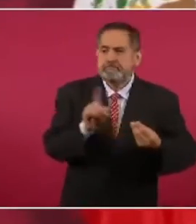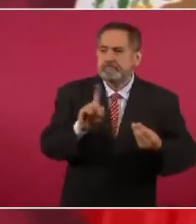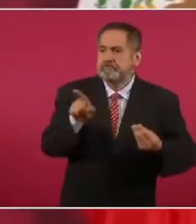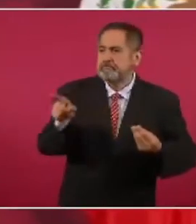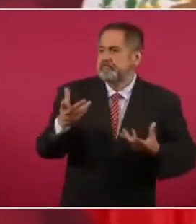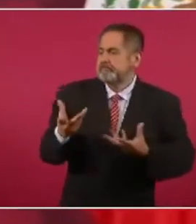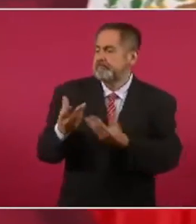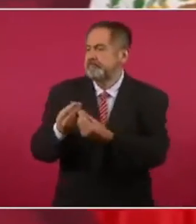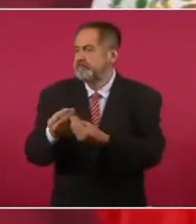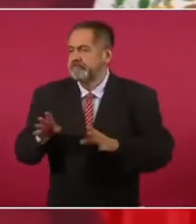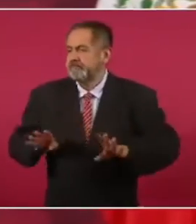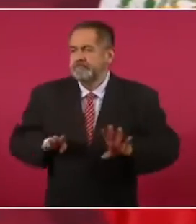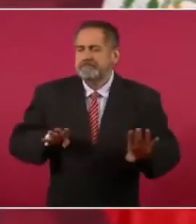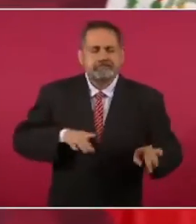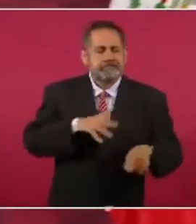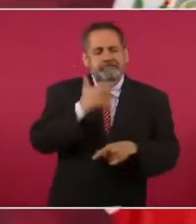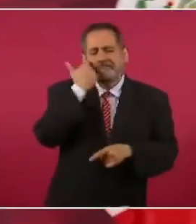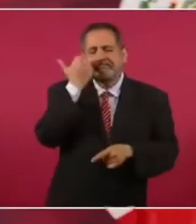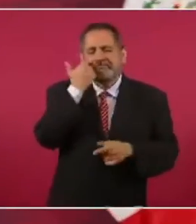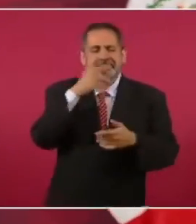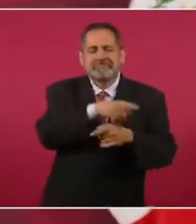son muy chaqueteros